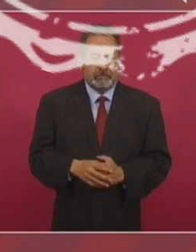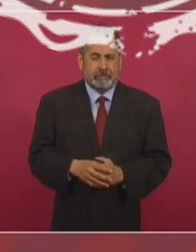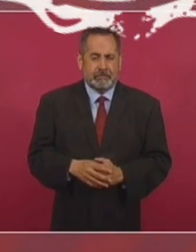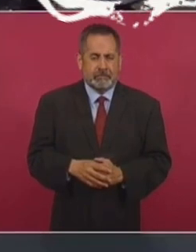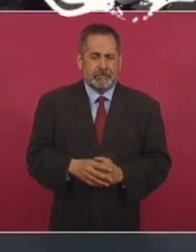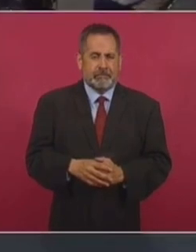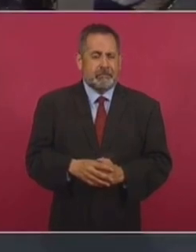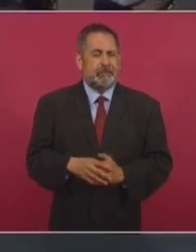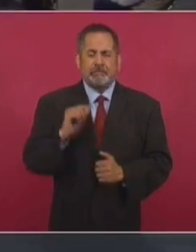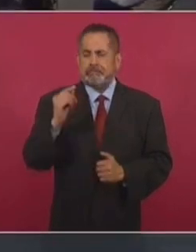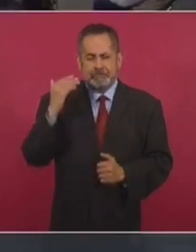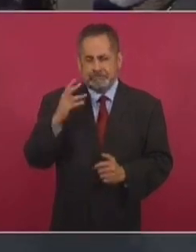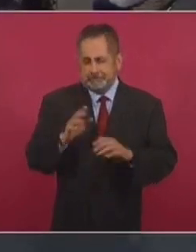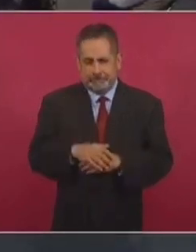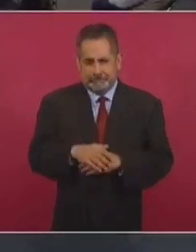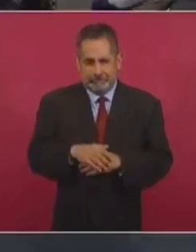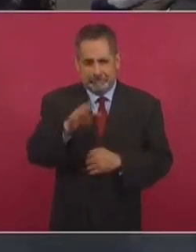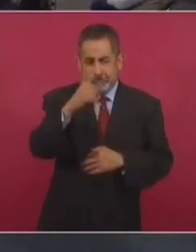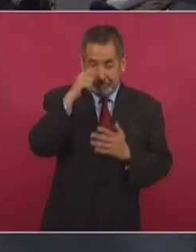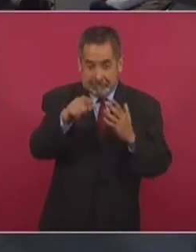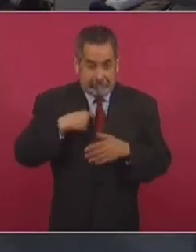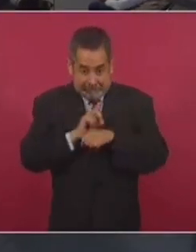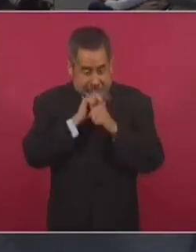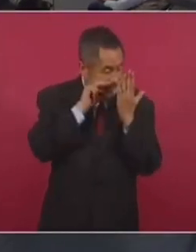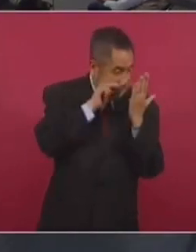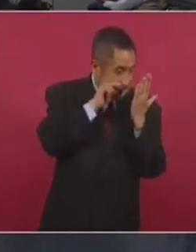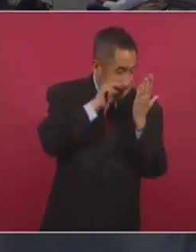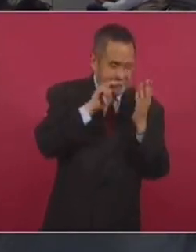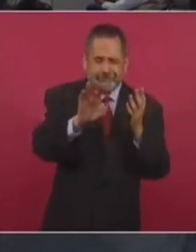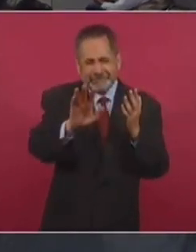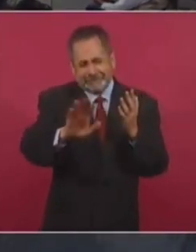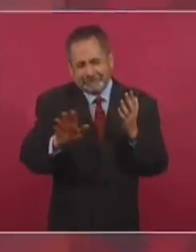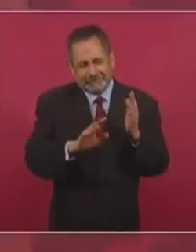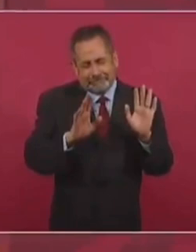Hace unos días, no vayan a creer que estoy todo el tiempo lloviendo,